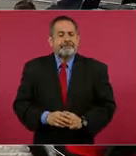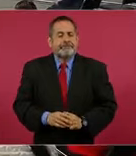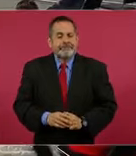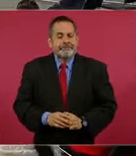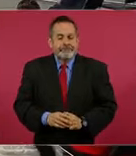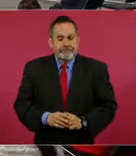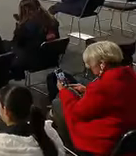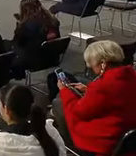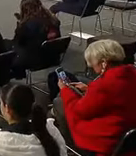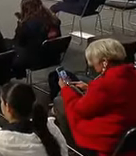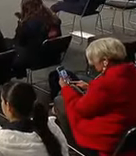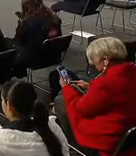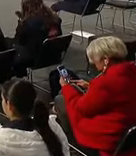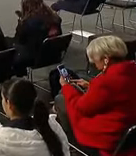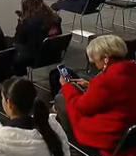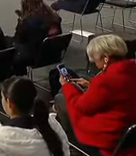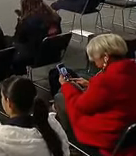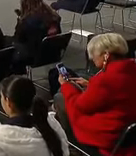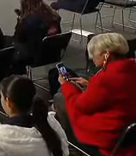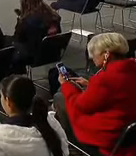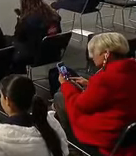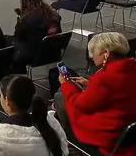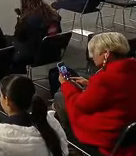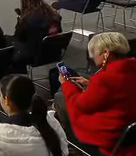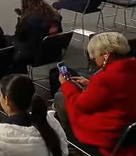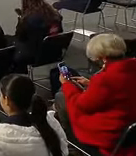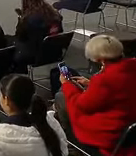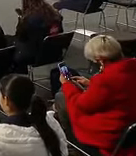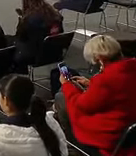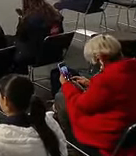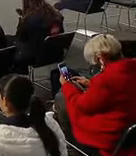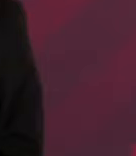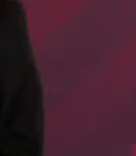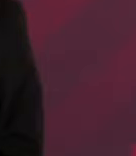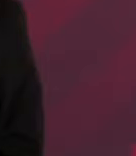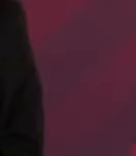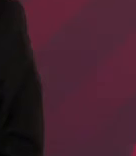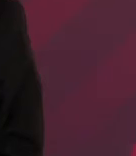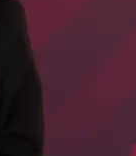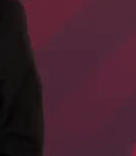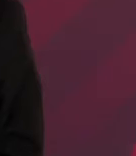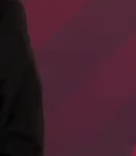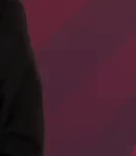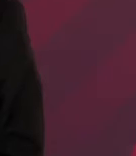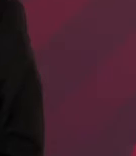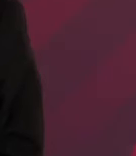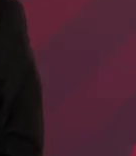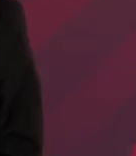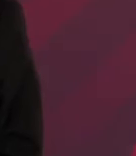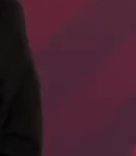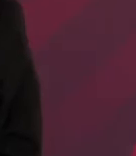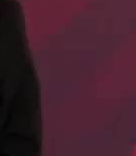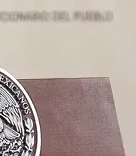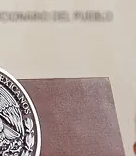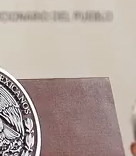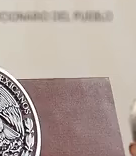Y ya tomé esa decisión. Y estoy contento, soy muy, muy